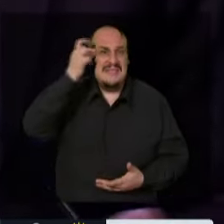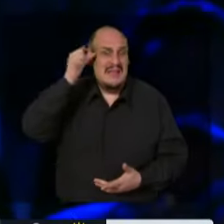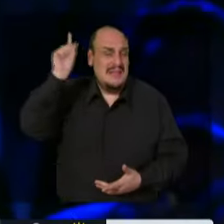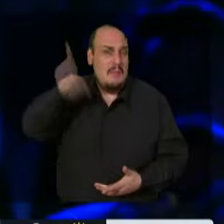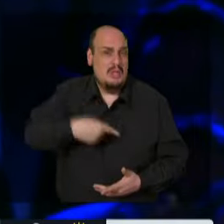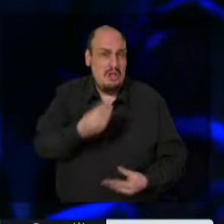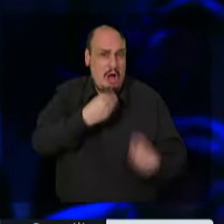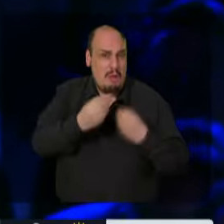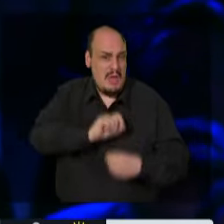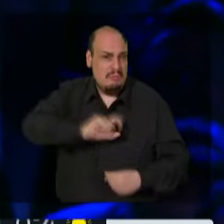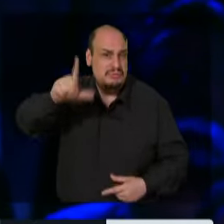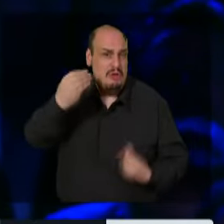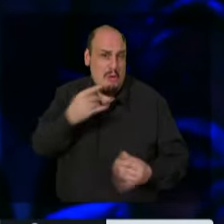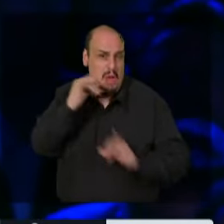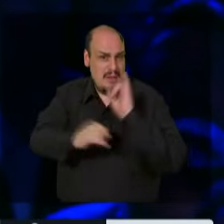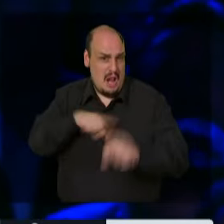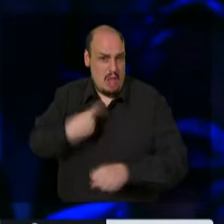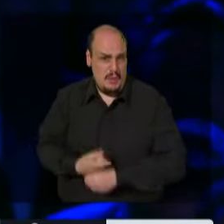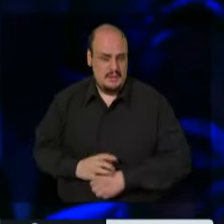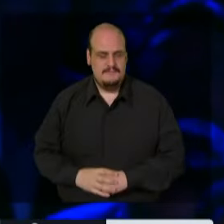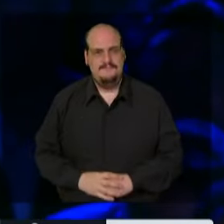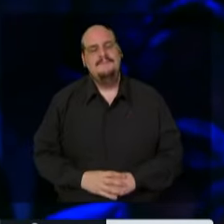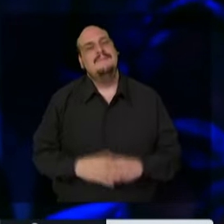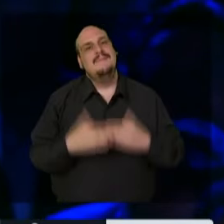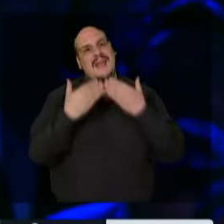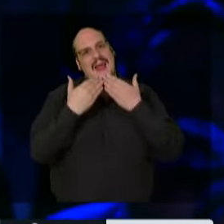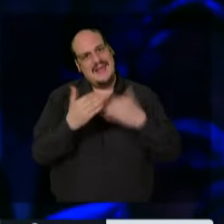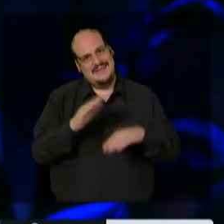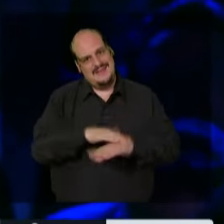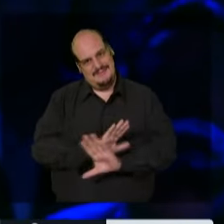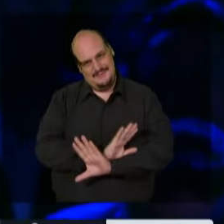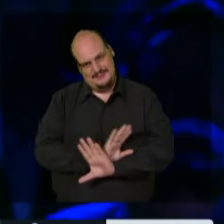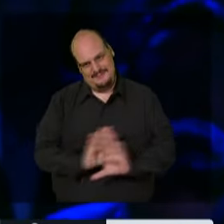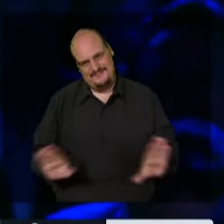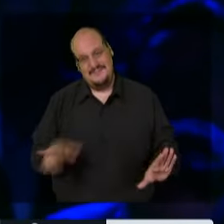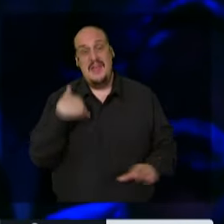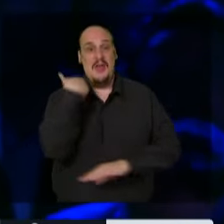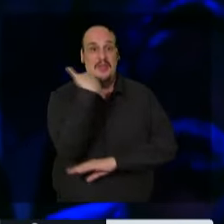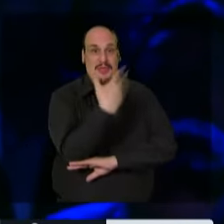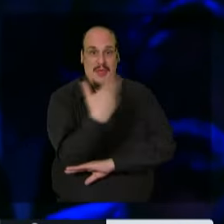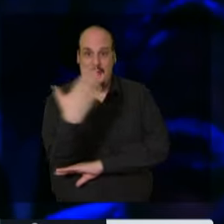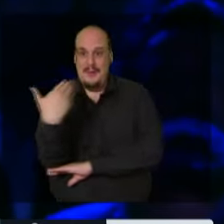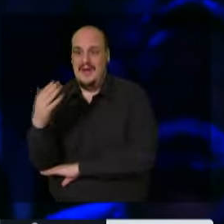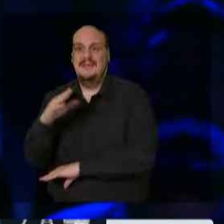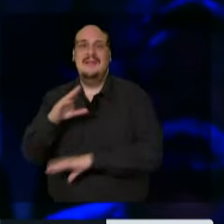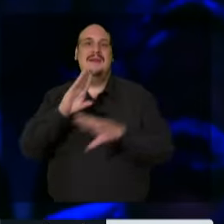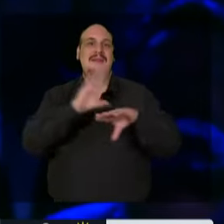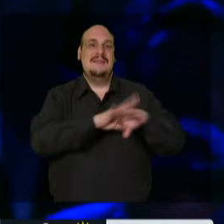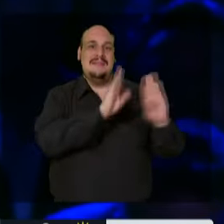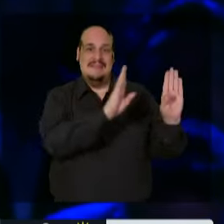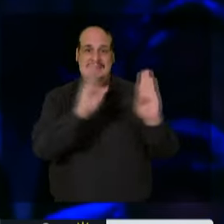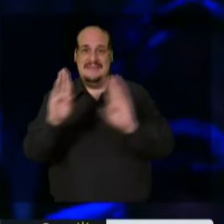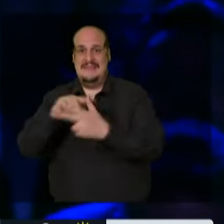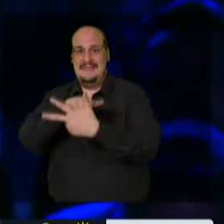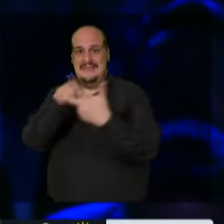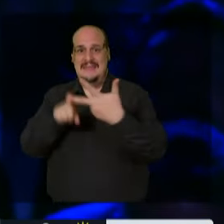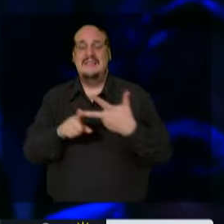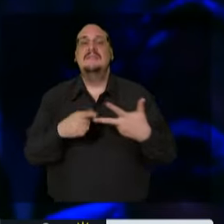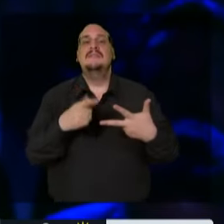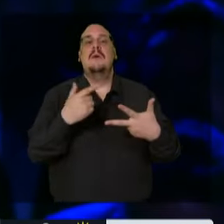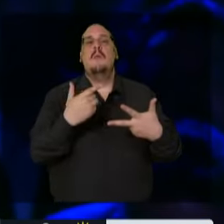alimentos. Su tiempo, muchas gracias. Recordamos que a lo largo de este debate, durante los 3 bloques temáticos, tienen 5